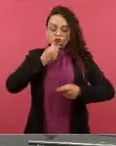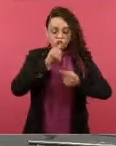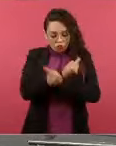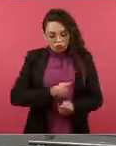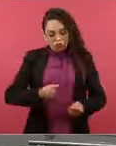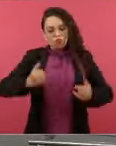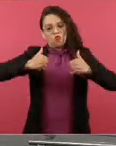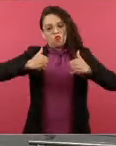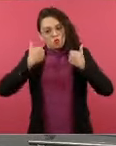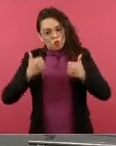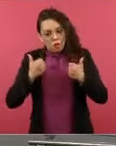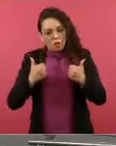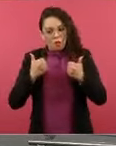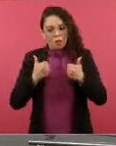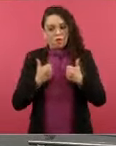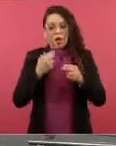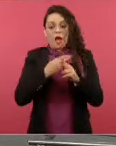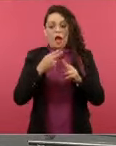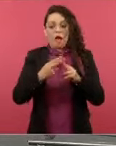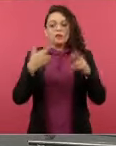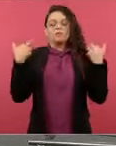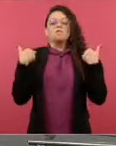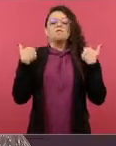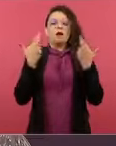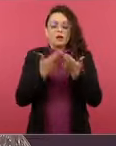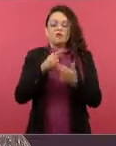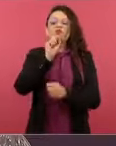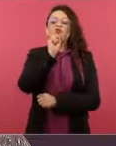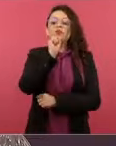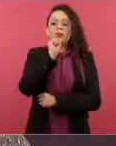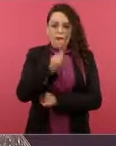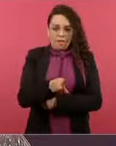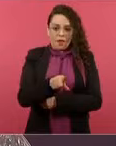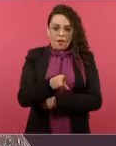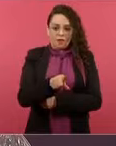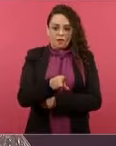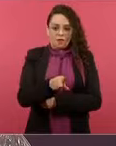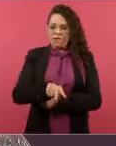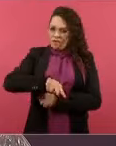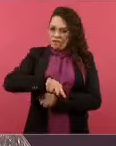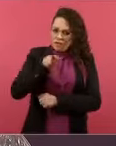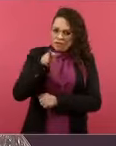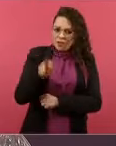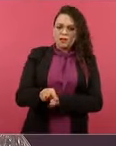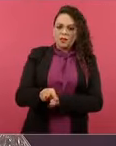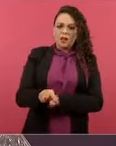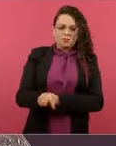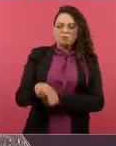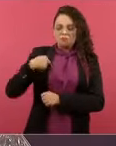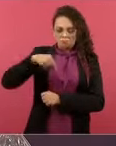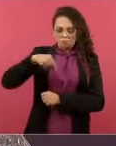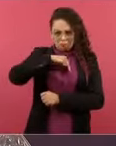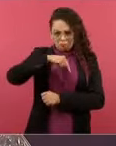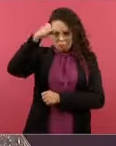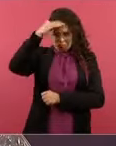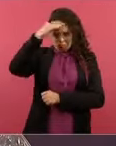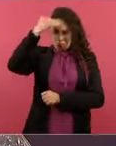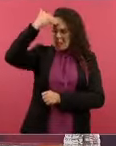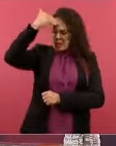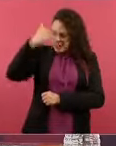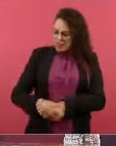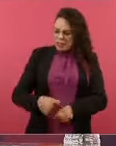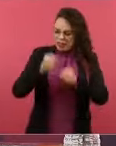y los adolescentes y las maestras y los maestros. Creemos que esto va a tener un cauce correcto, están repartidos